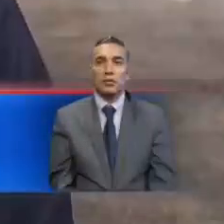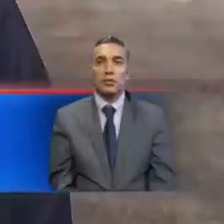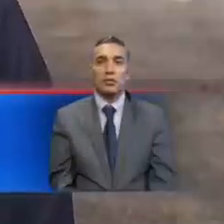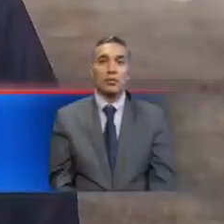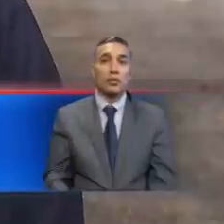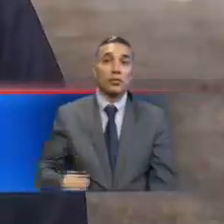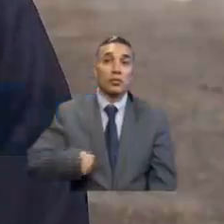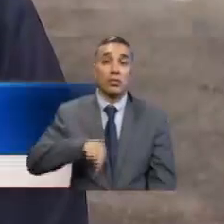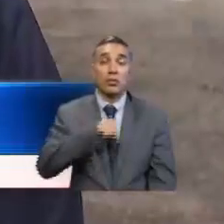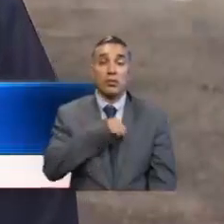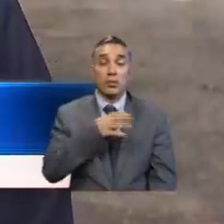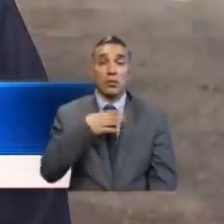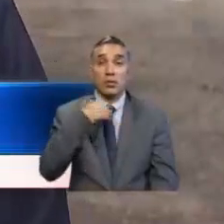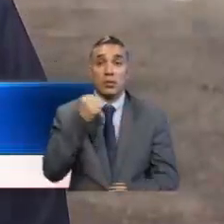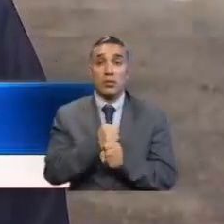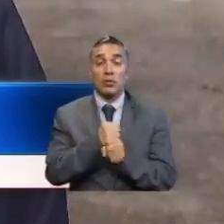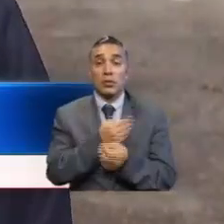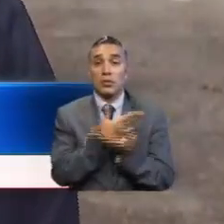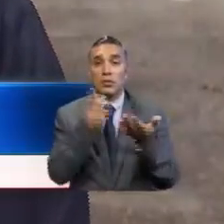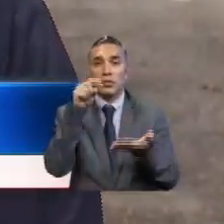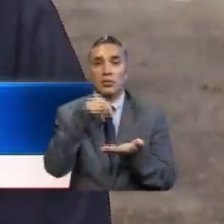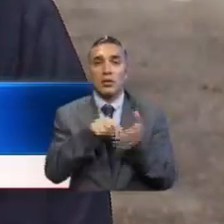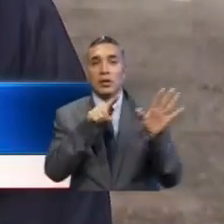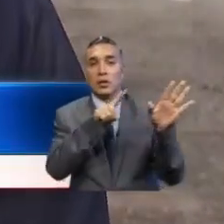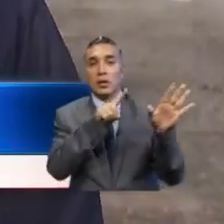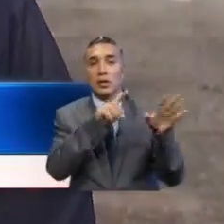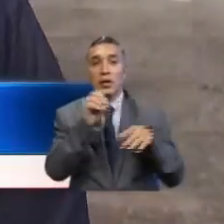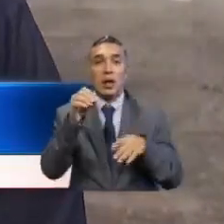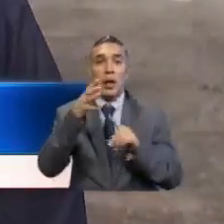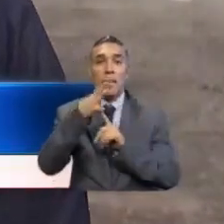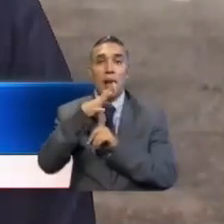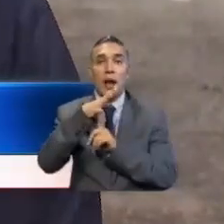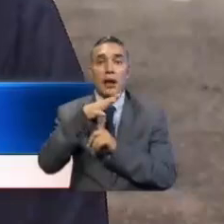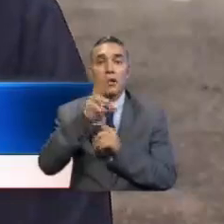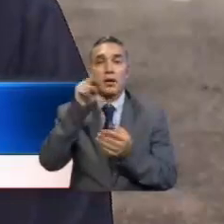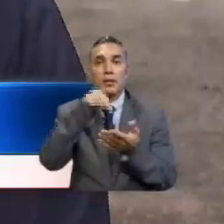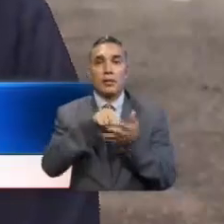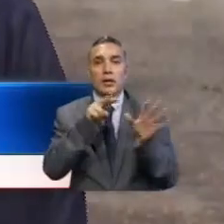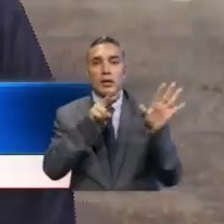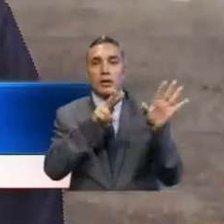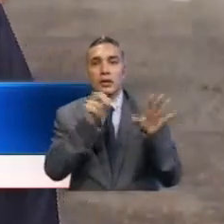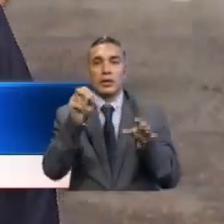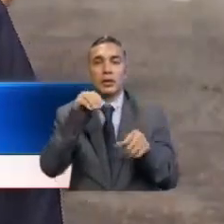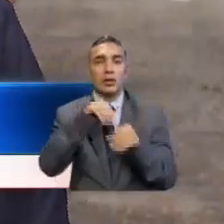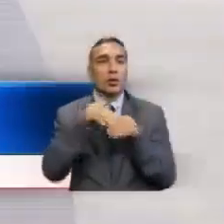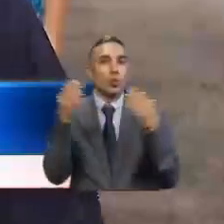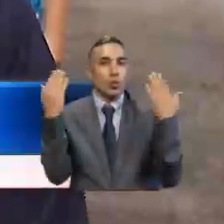Estamos interviniendo exactamente 1.600 parques de 2.700 de